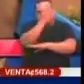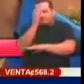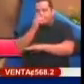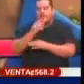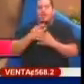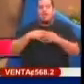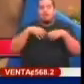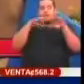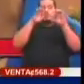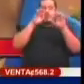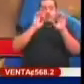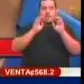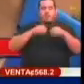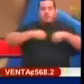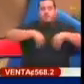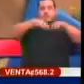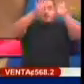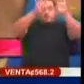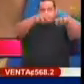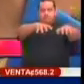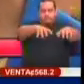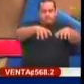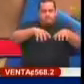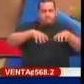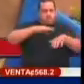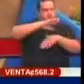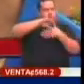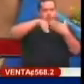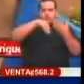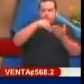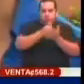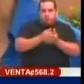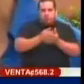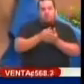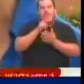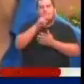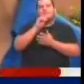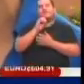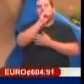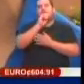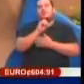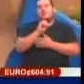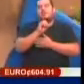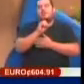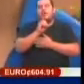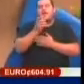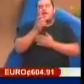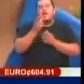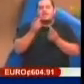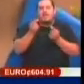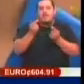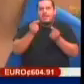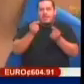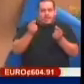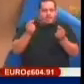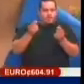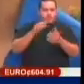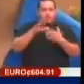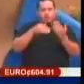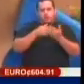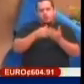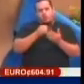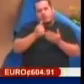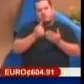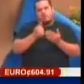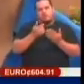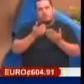lo que encuentra a su paso. Y solamente 20% de lo que saca la red es camarón. El resto es lo que se conoce como